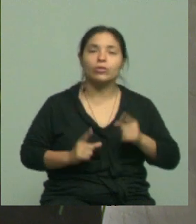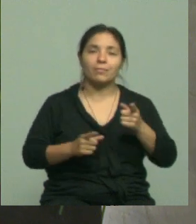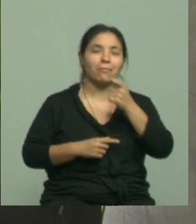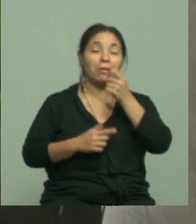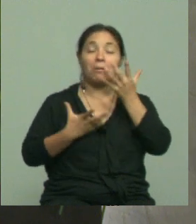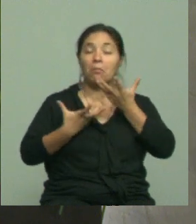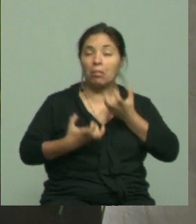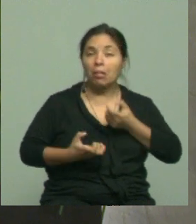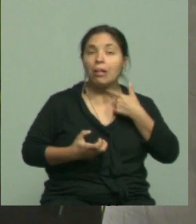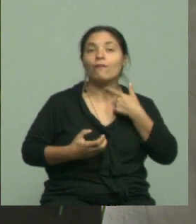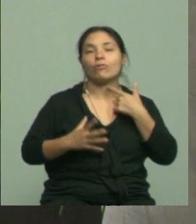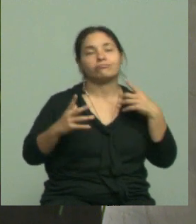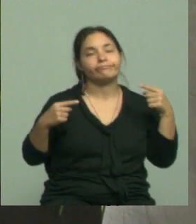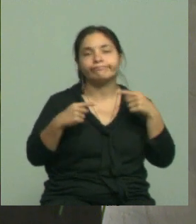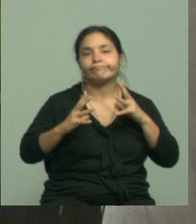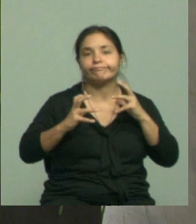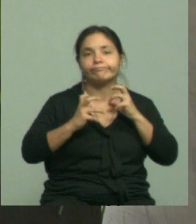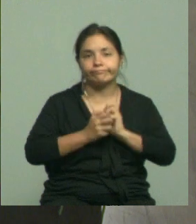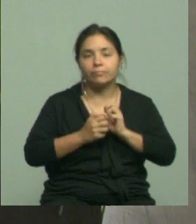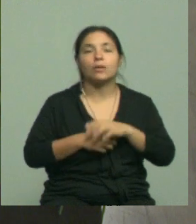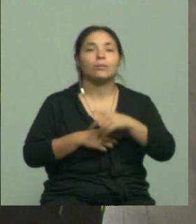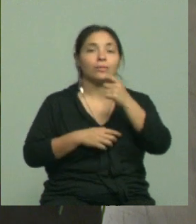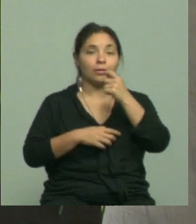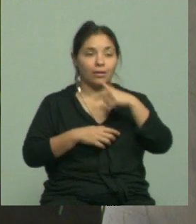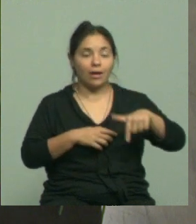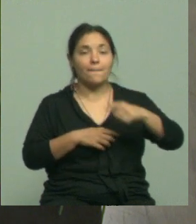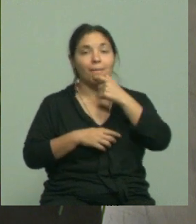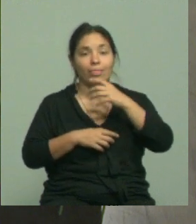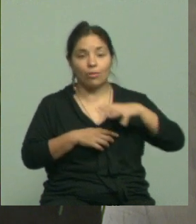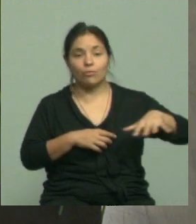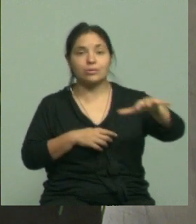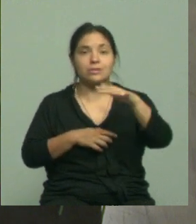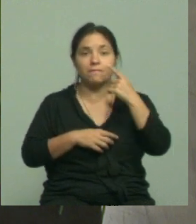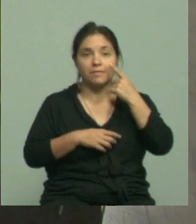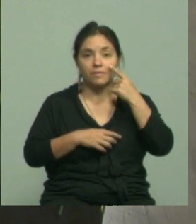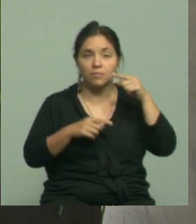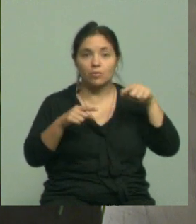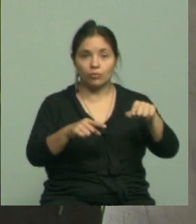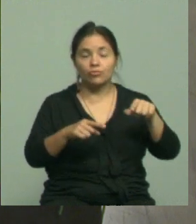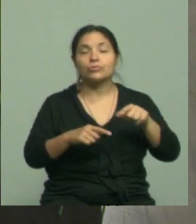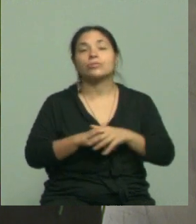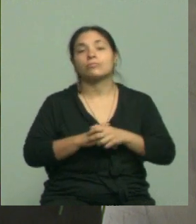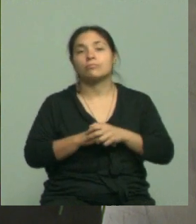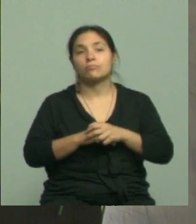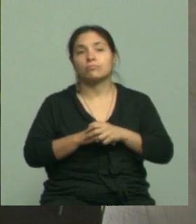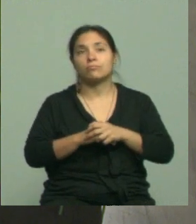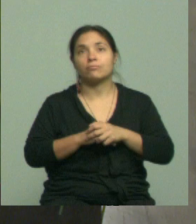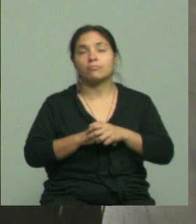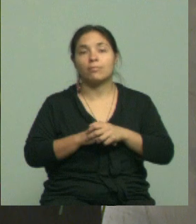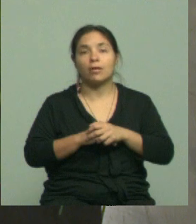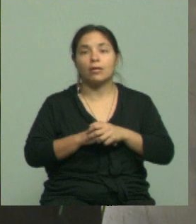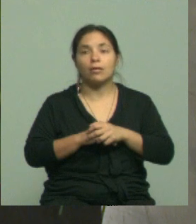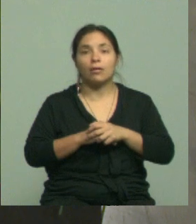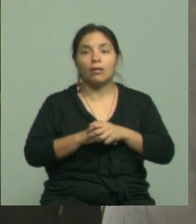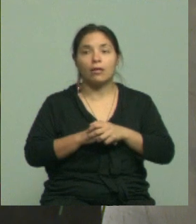superiores. Claro. Nosotros vivimos en una provincia que la mayoría del tiempo tiene un nivel de